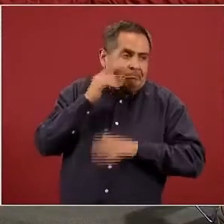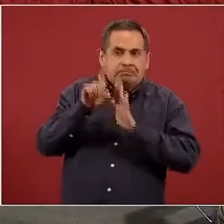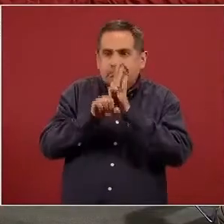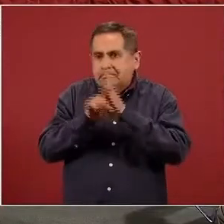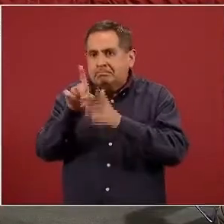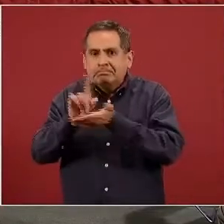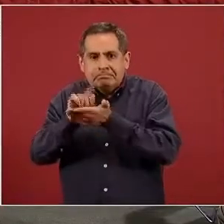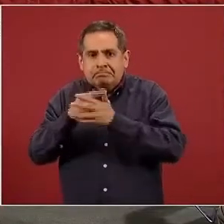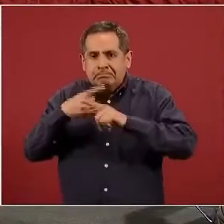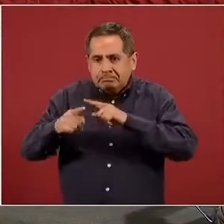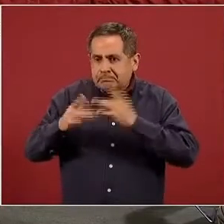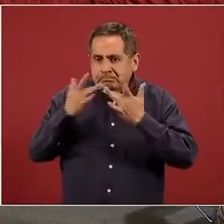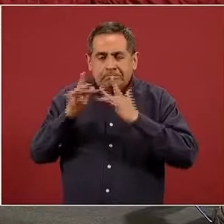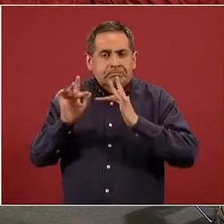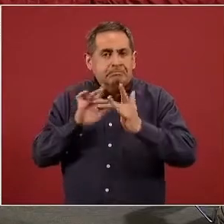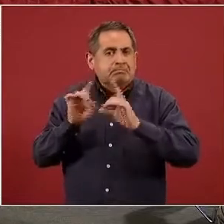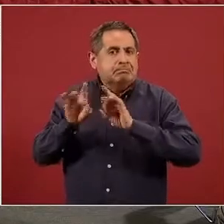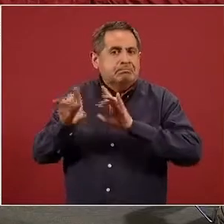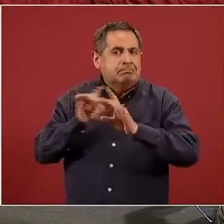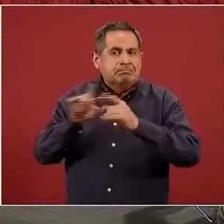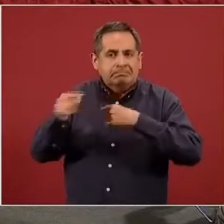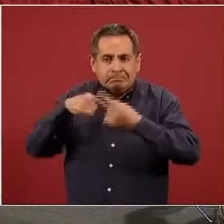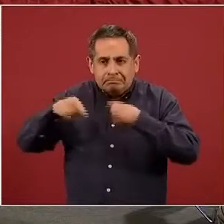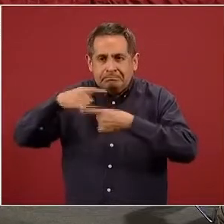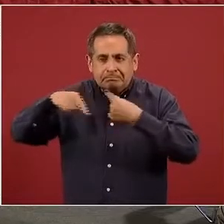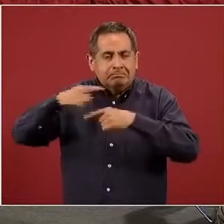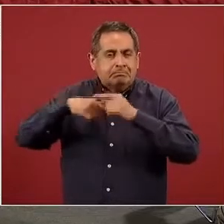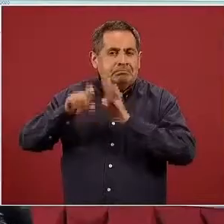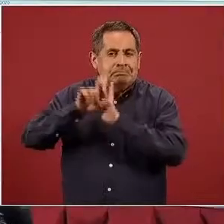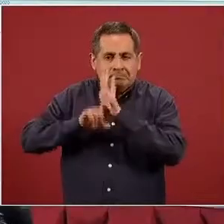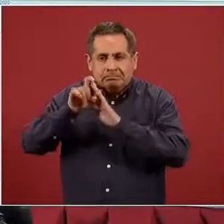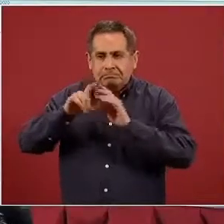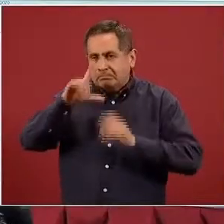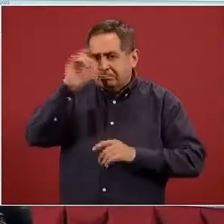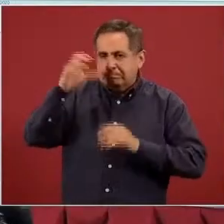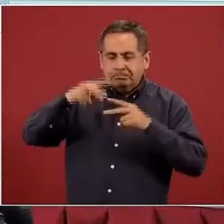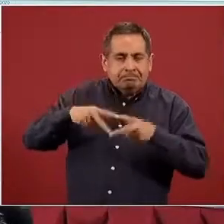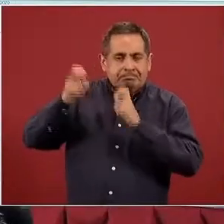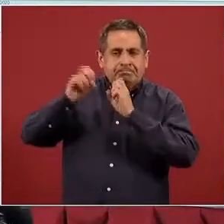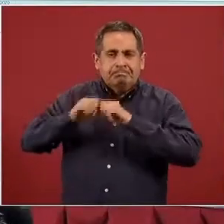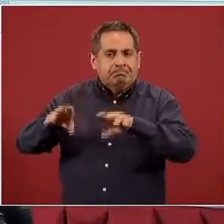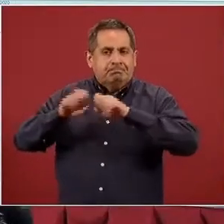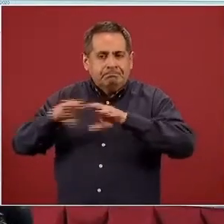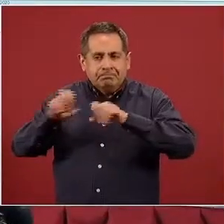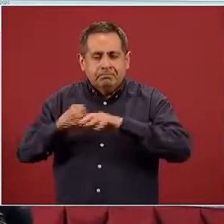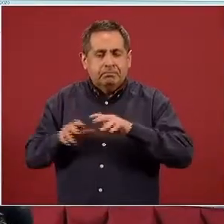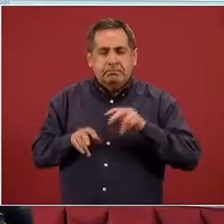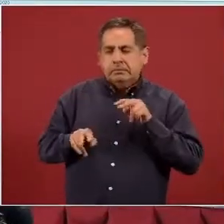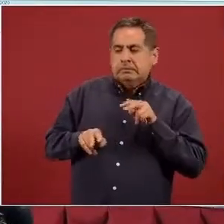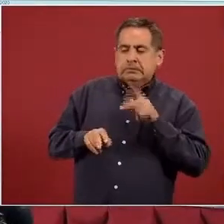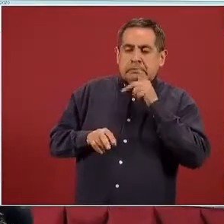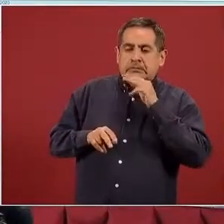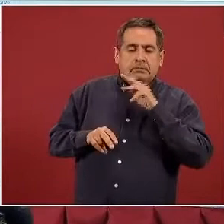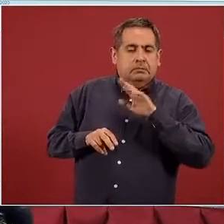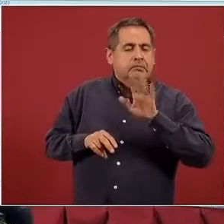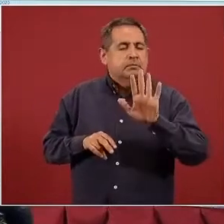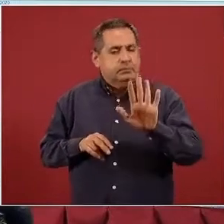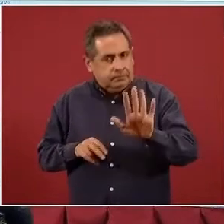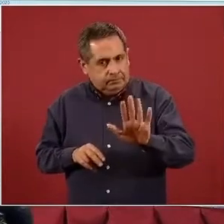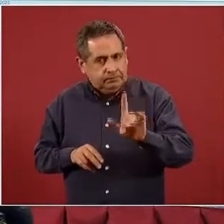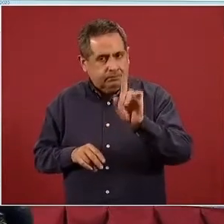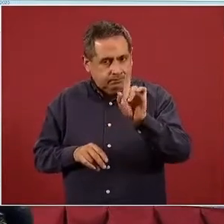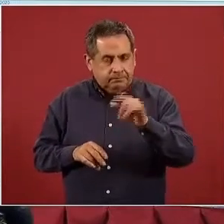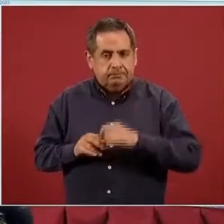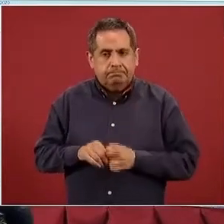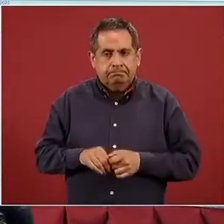están comunicándose nada más con sus amigos a través de Instagram o subiendo cosas, o etcétera, etcétera. Bueno, primero que nada, quiero